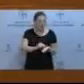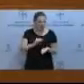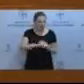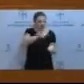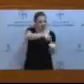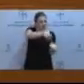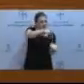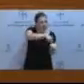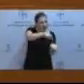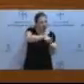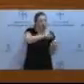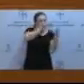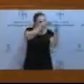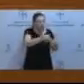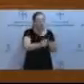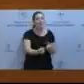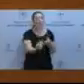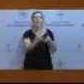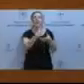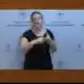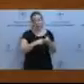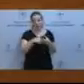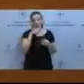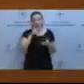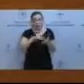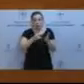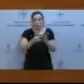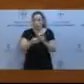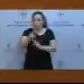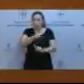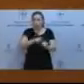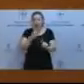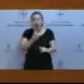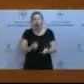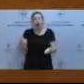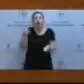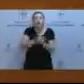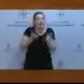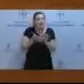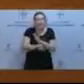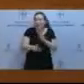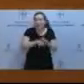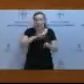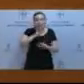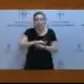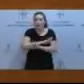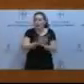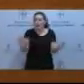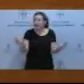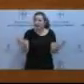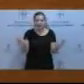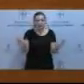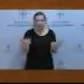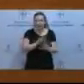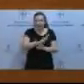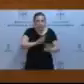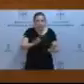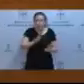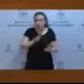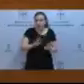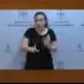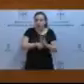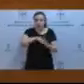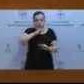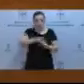para resolver este problema. Que, atención, se lo vuelvo a repetir, no es otro que cumpla la ley. No es otro que cumpla la ley, que tiene miga la